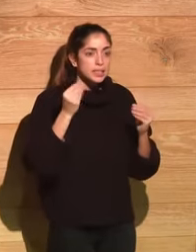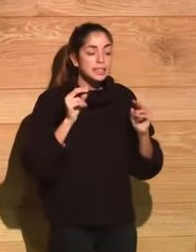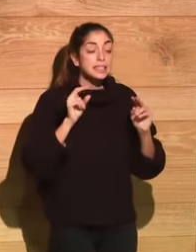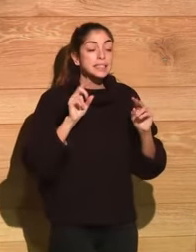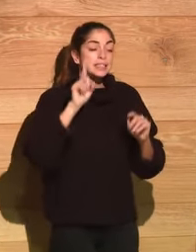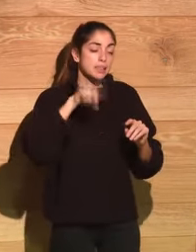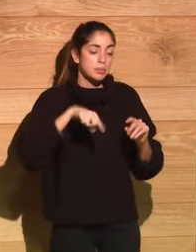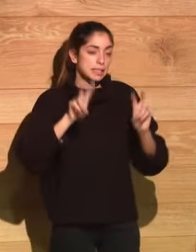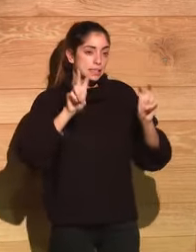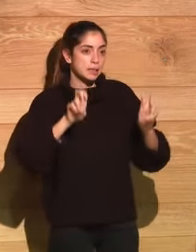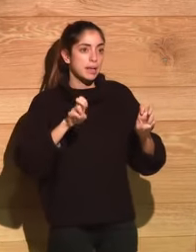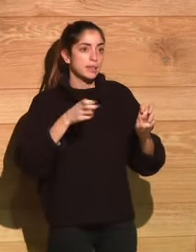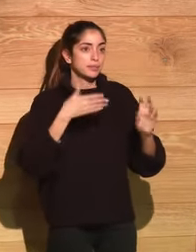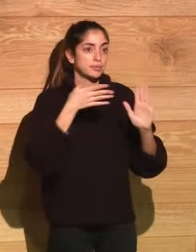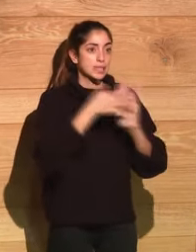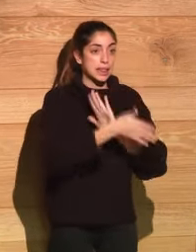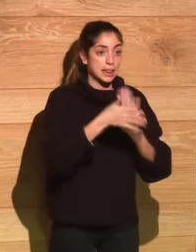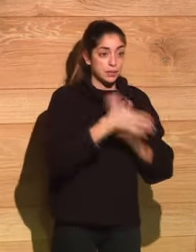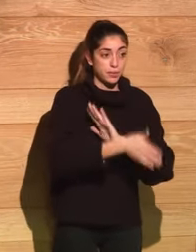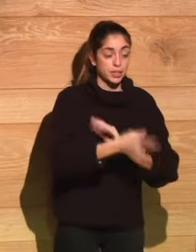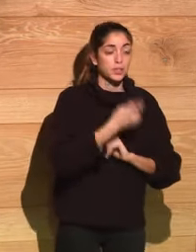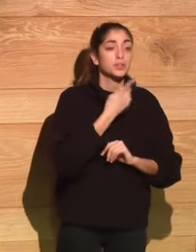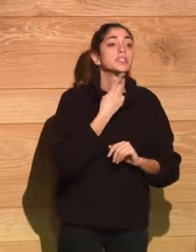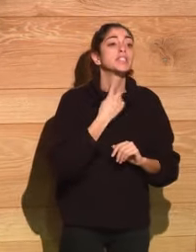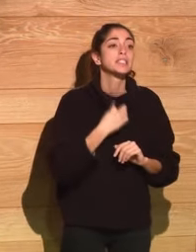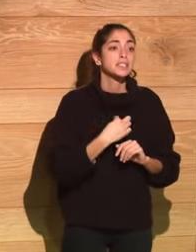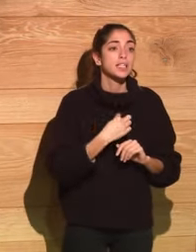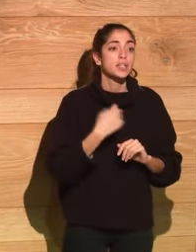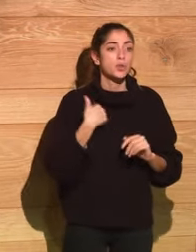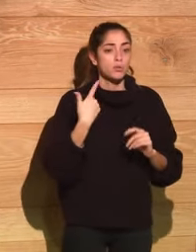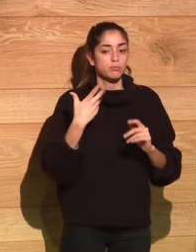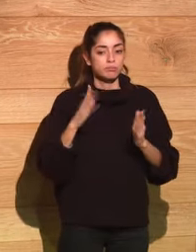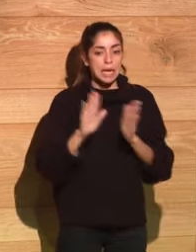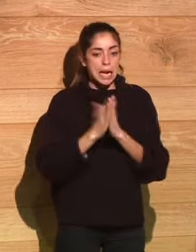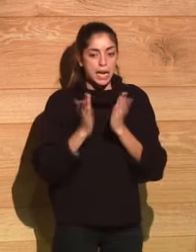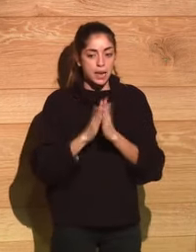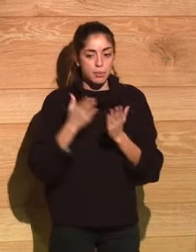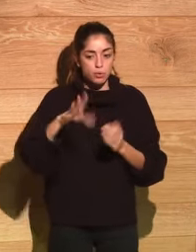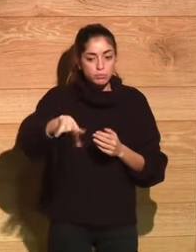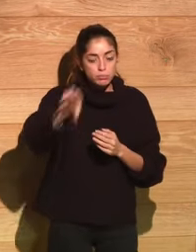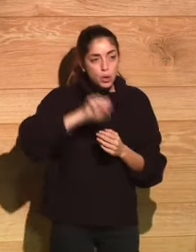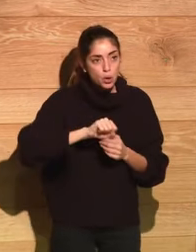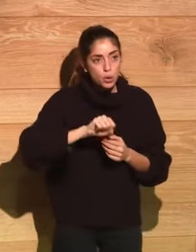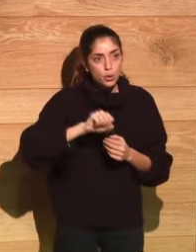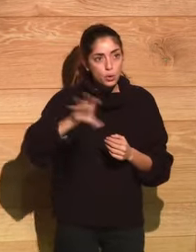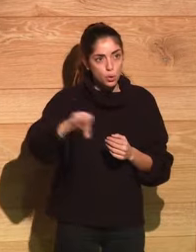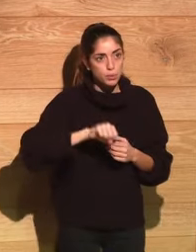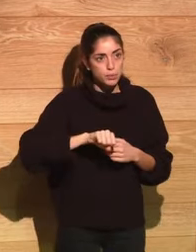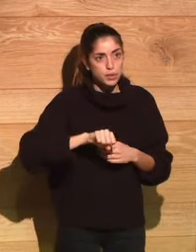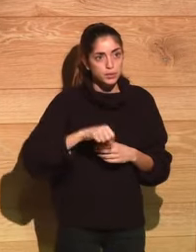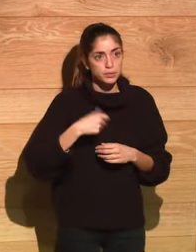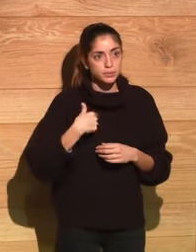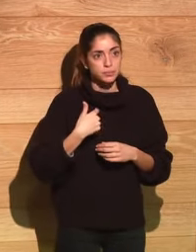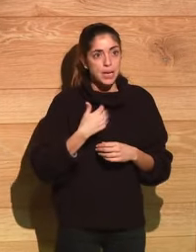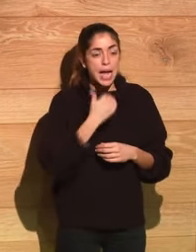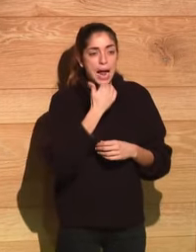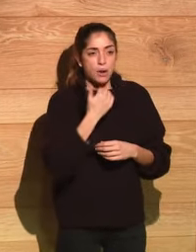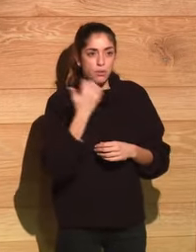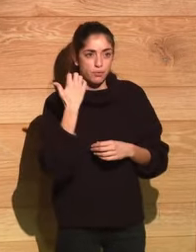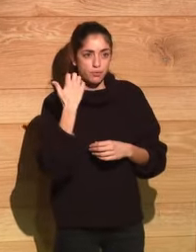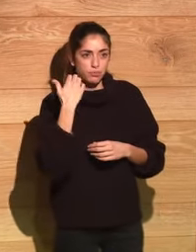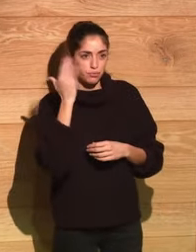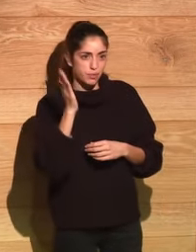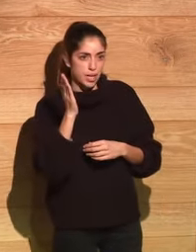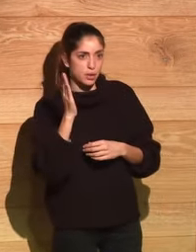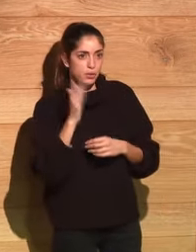de deseo, justo me compré un libro, la cubierta es terroríficamente fea, de Jean-Luc Nancy, que se llama